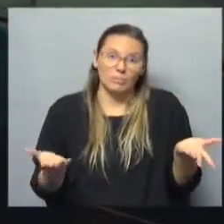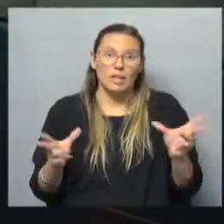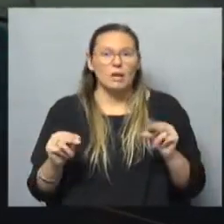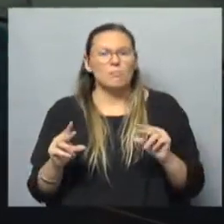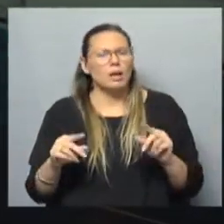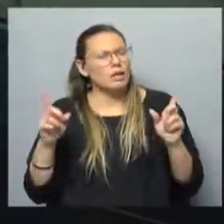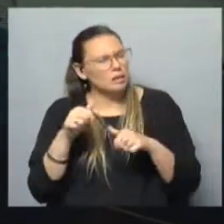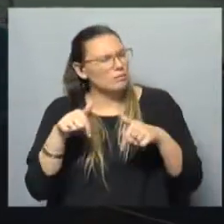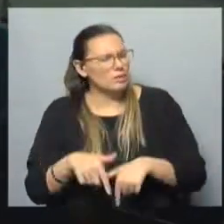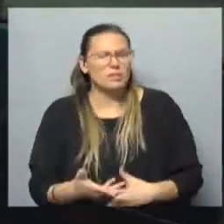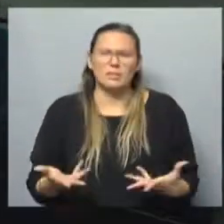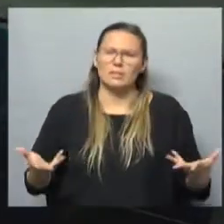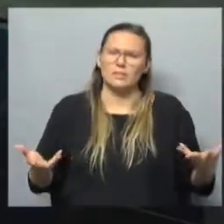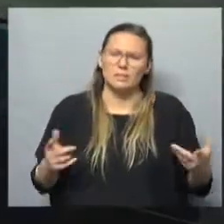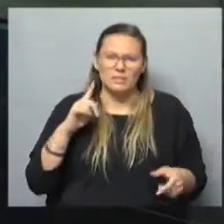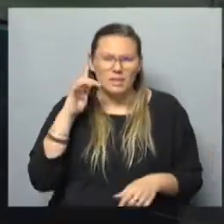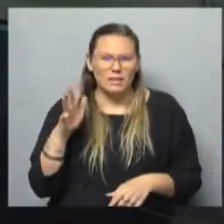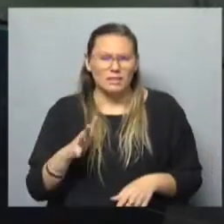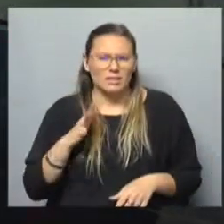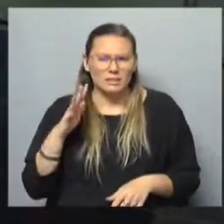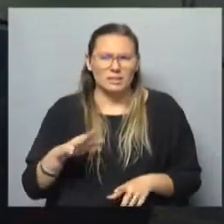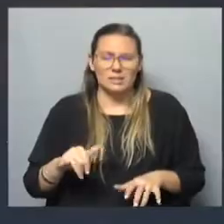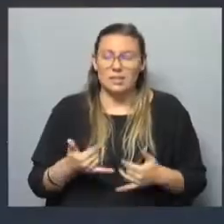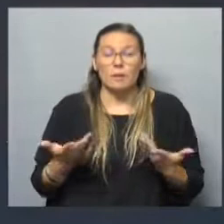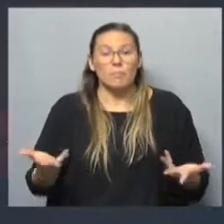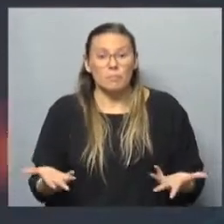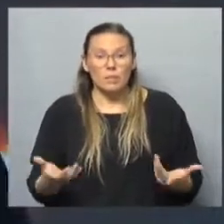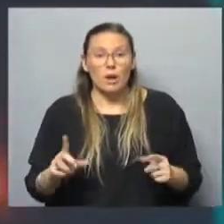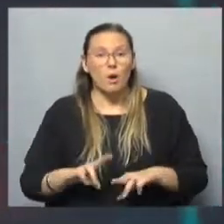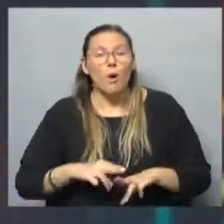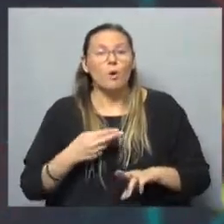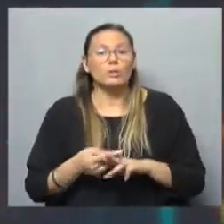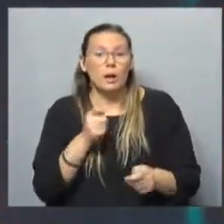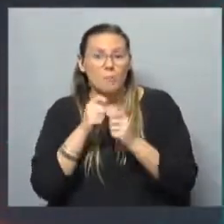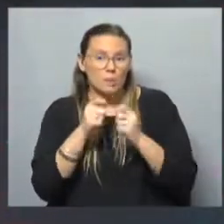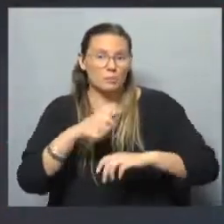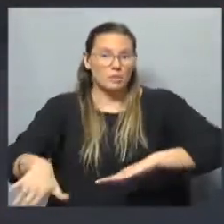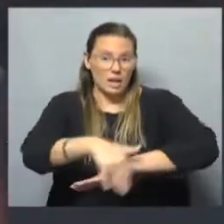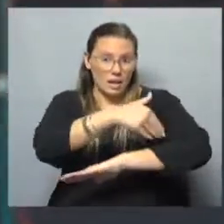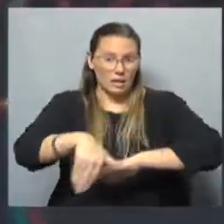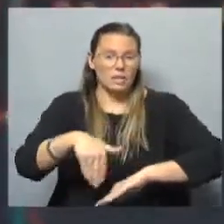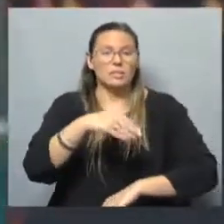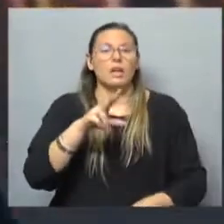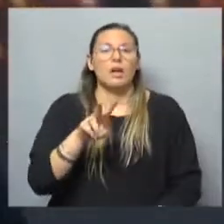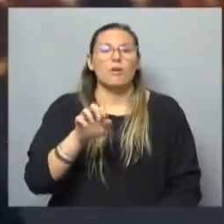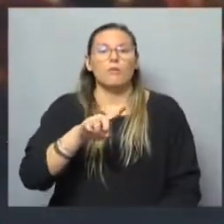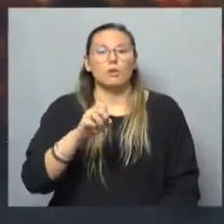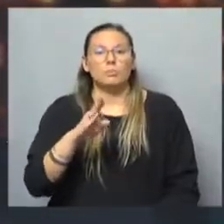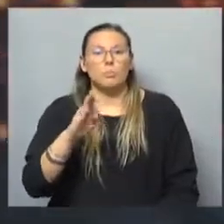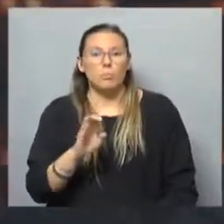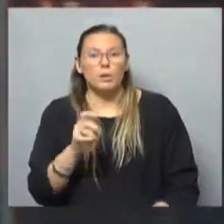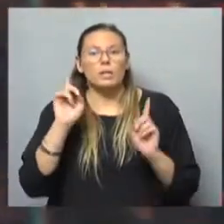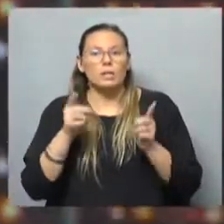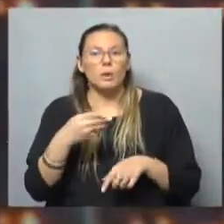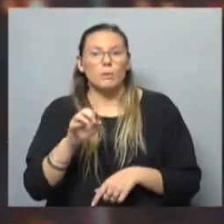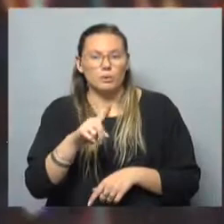ser hoy! Ya bien, hoy va a estar. Bueno, y vuelven los Vox Pop, que hacía tiempo que no teníamos Vox Pop, así que More también salió